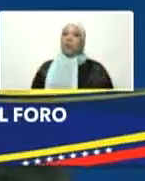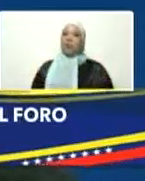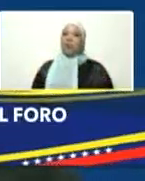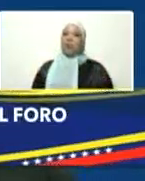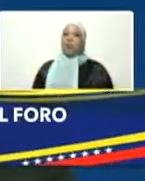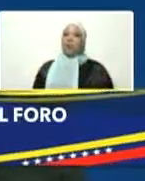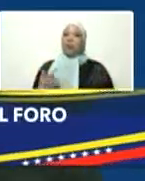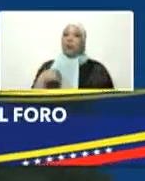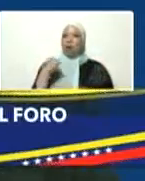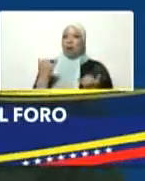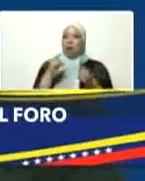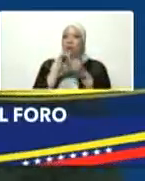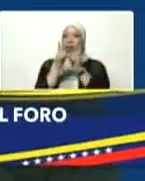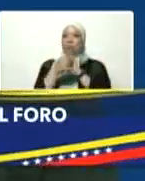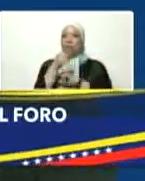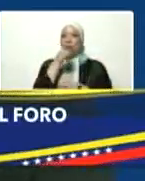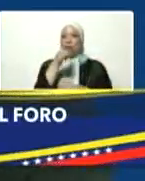convertido